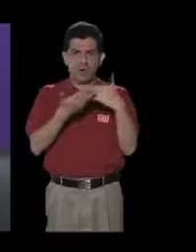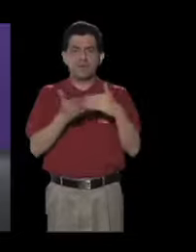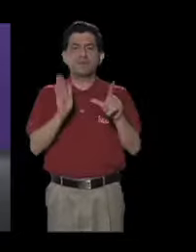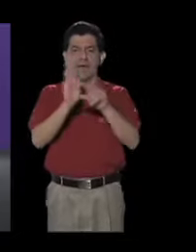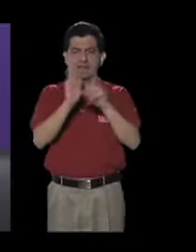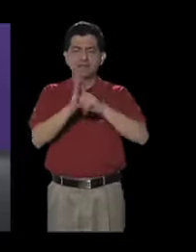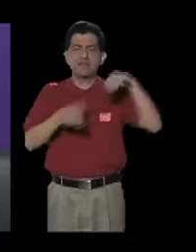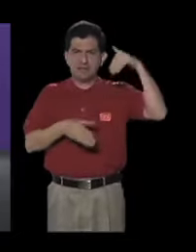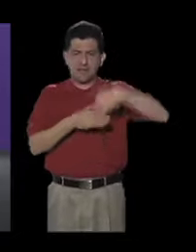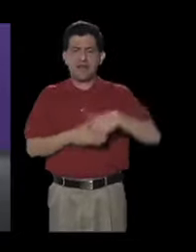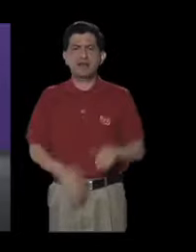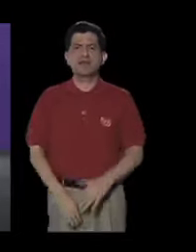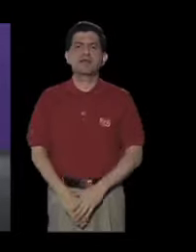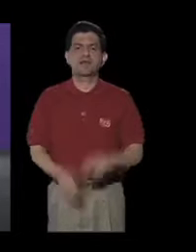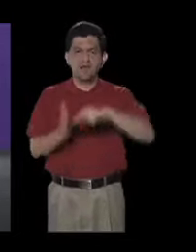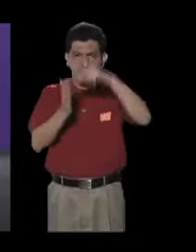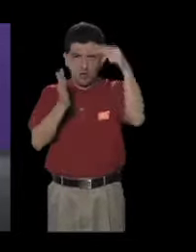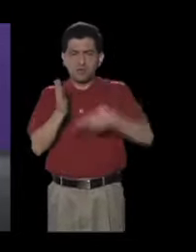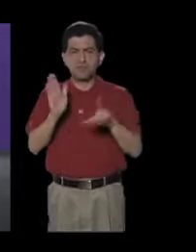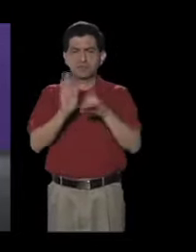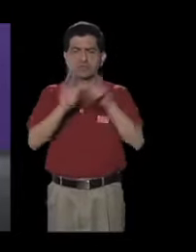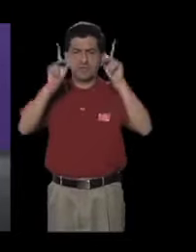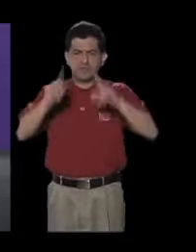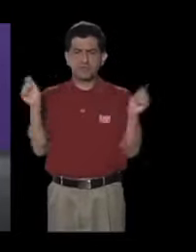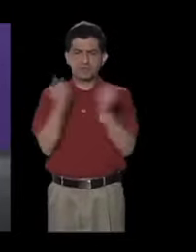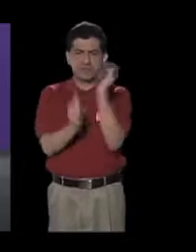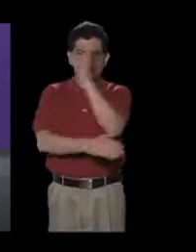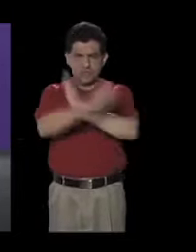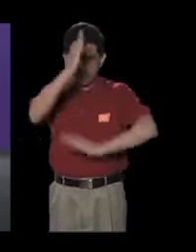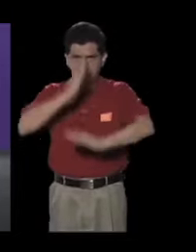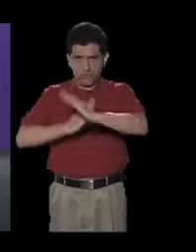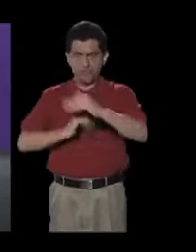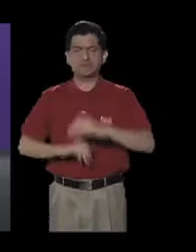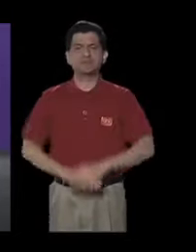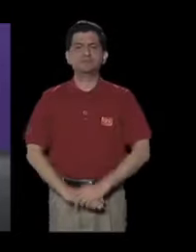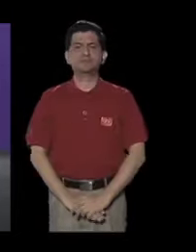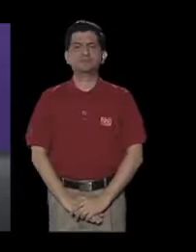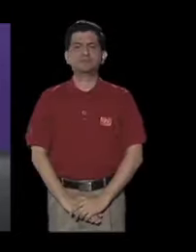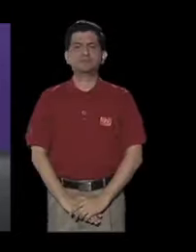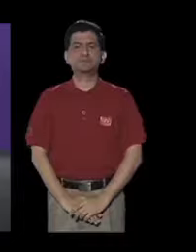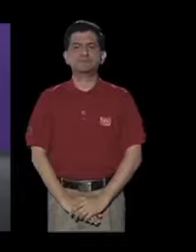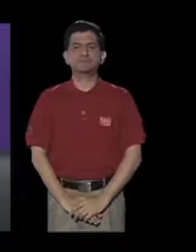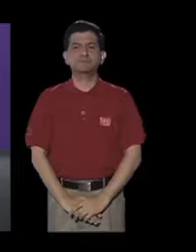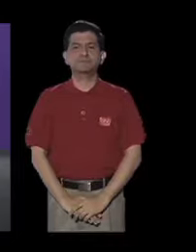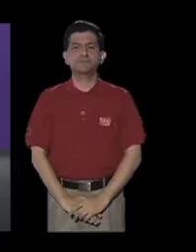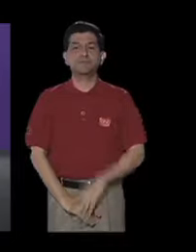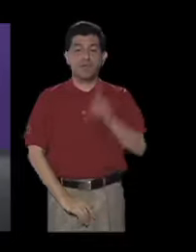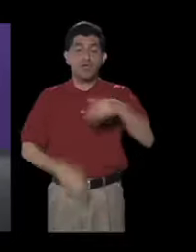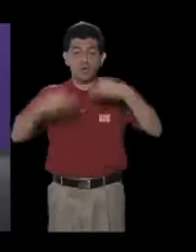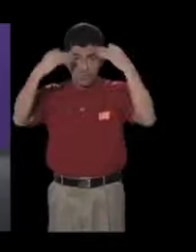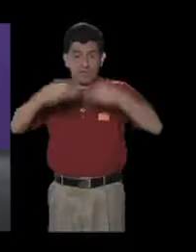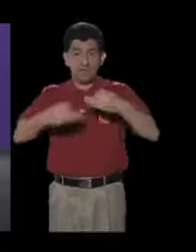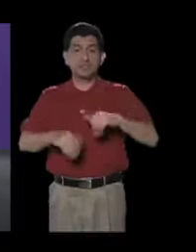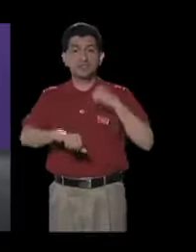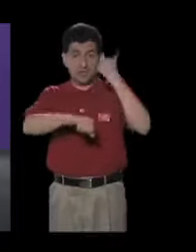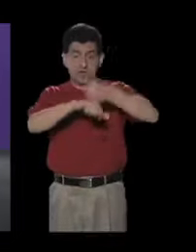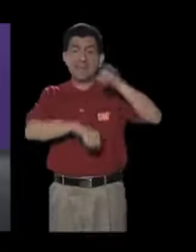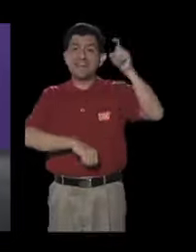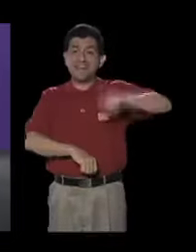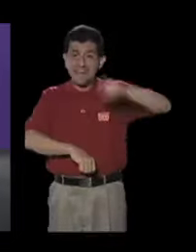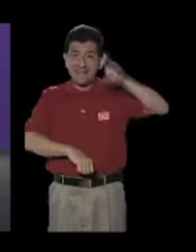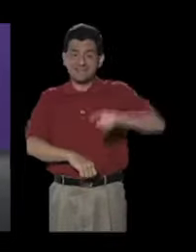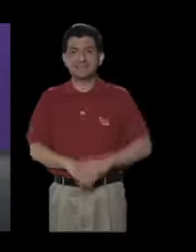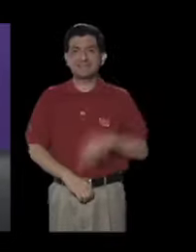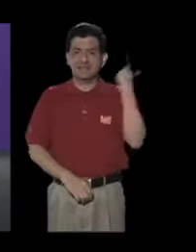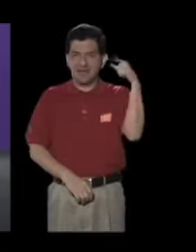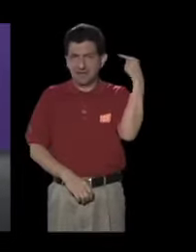ratificó y es parte de su legislación interna la Convención sobre los Derechos de las Personas con Discapacidad, que dentro de una de sus disposiciones